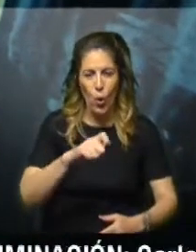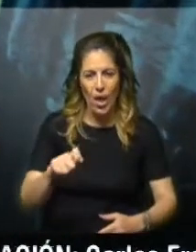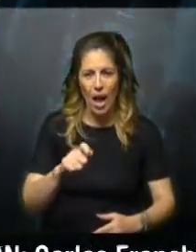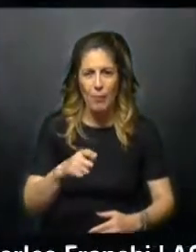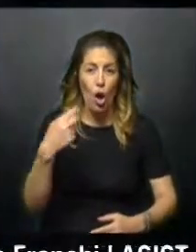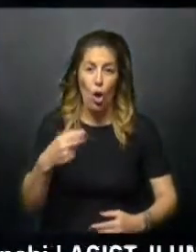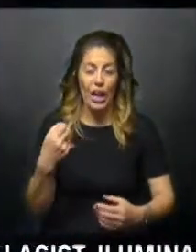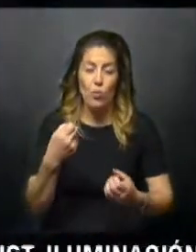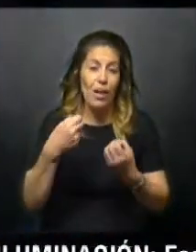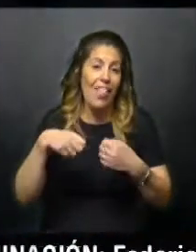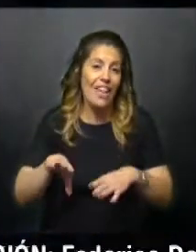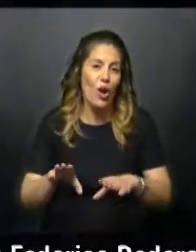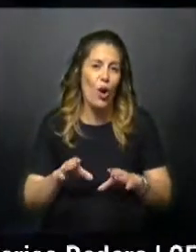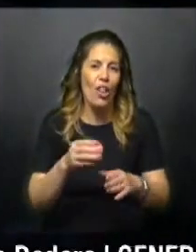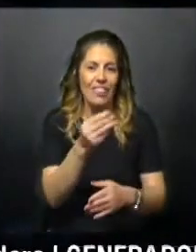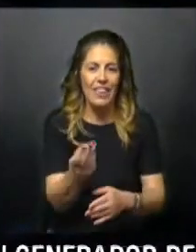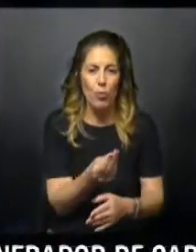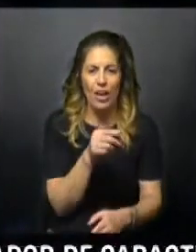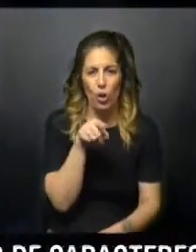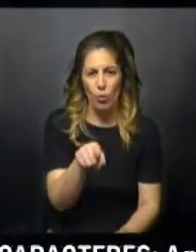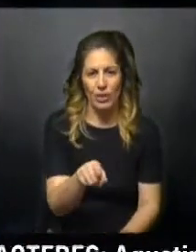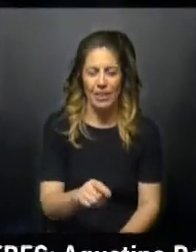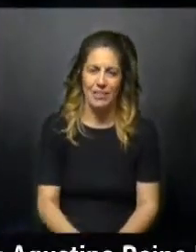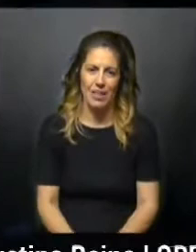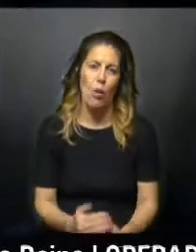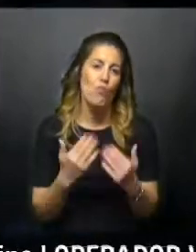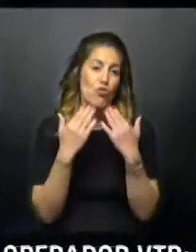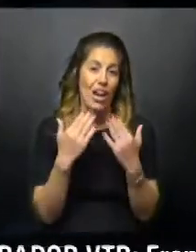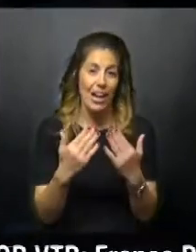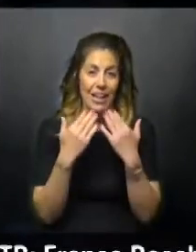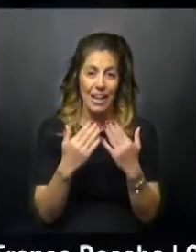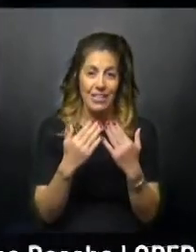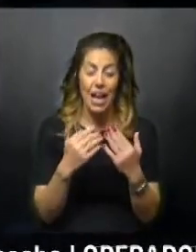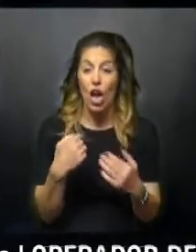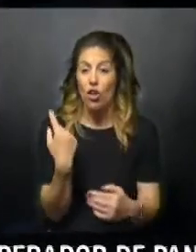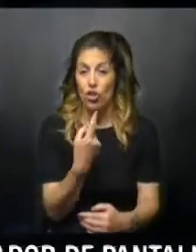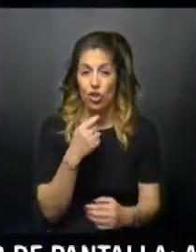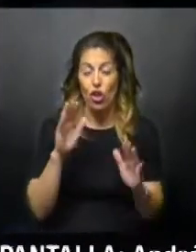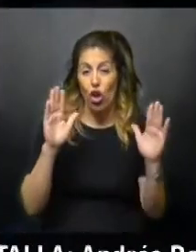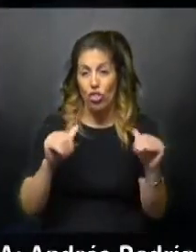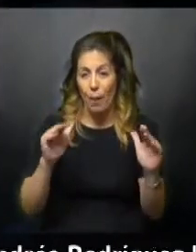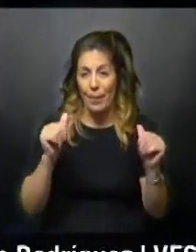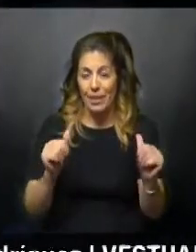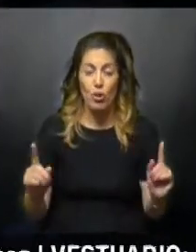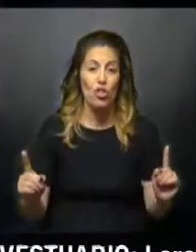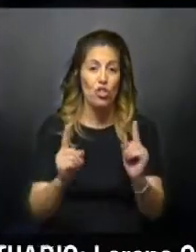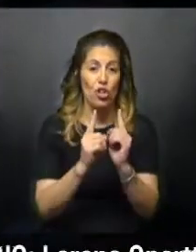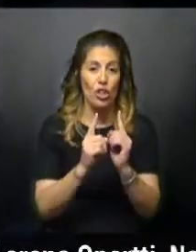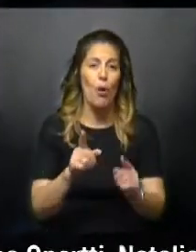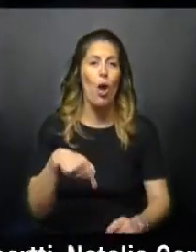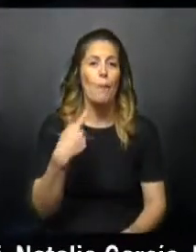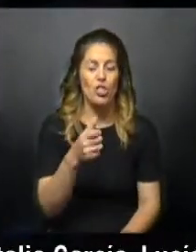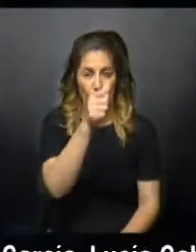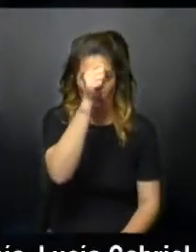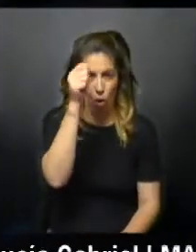nunca dejó de dibujar como es el caso de ustedes así que bueno Muchas gracias a vosotros Nos despedimos y nos encontramos el próximo